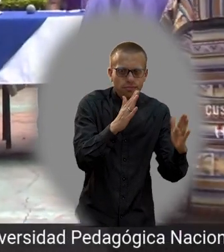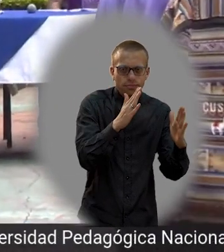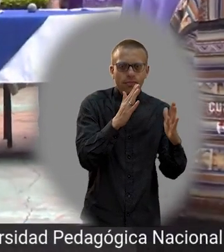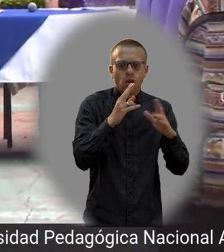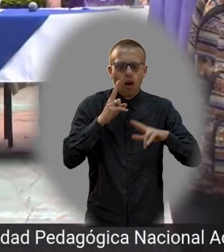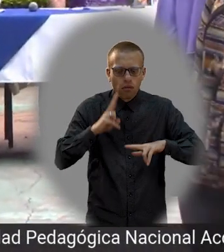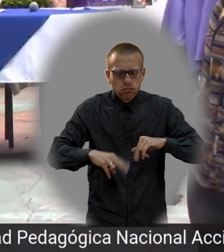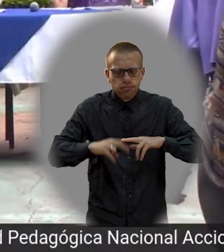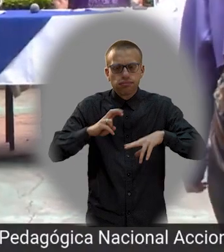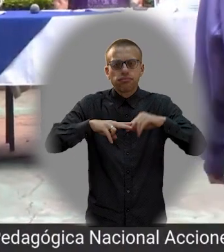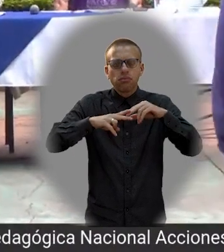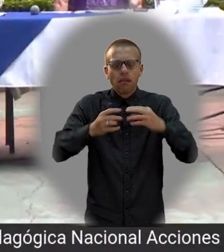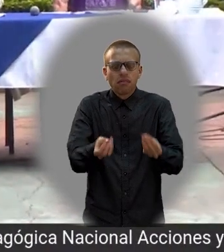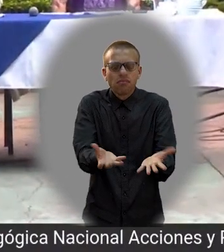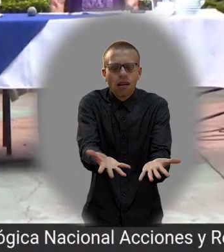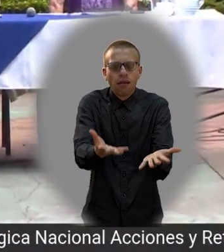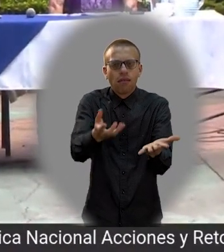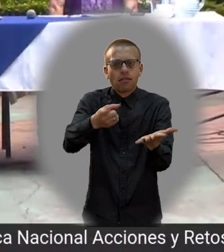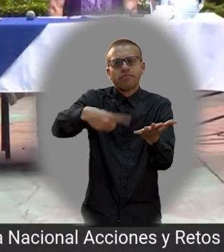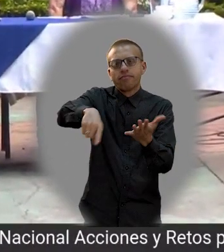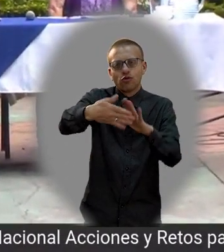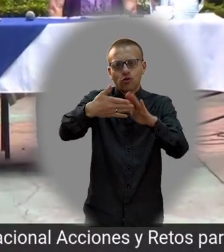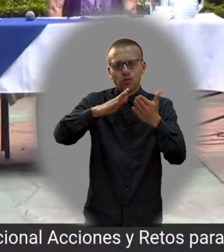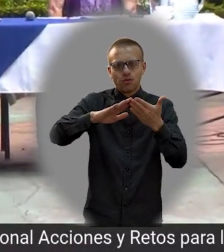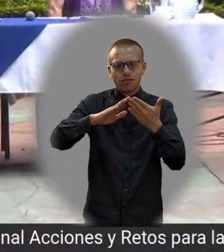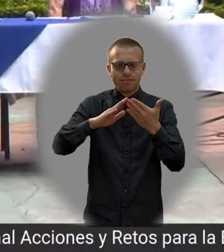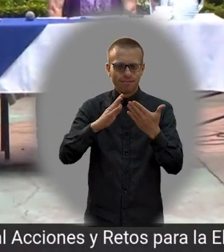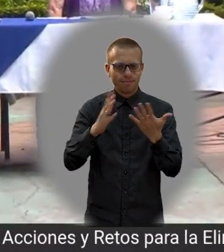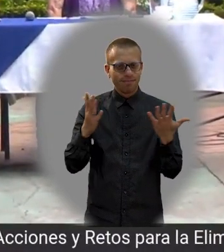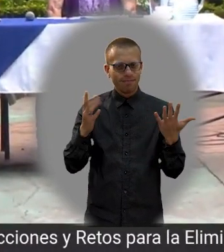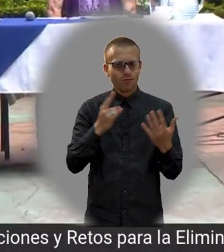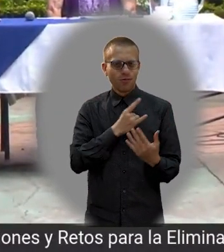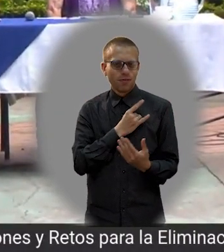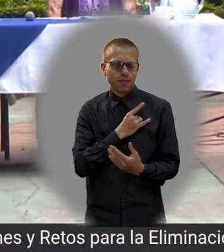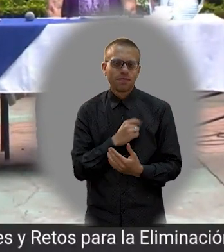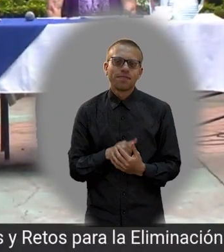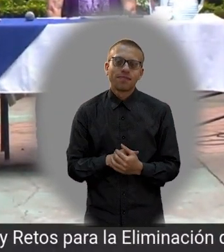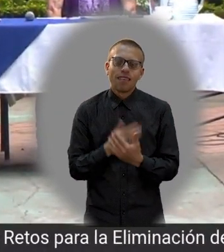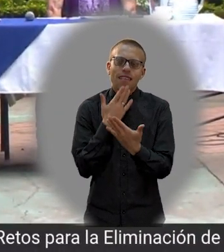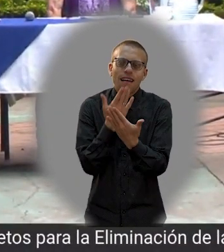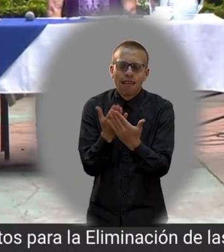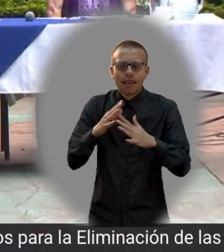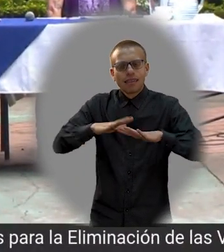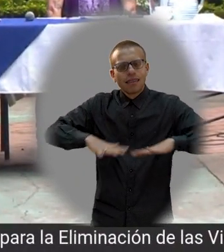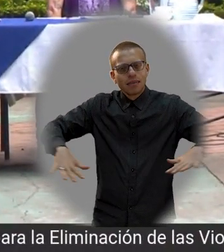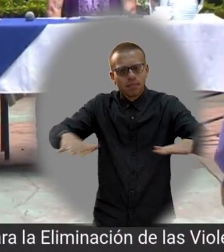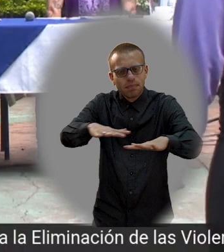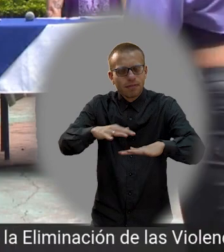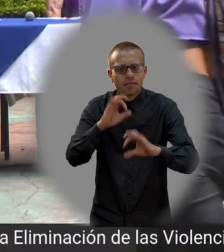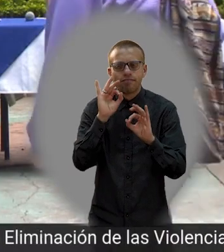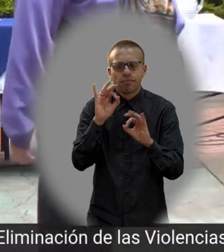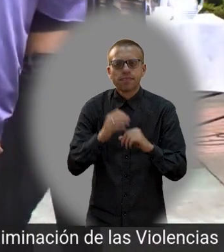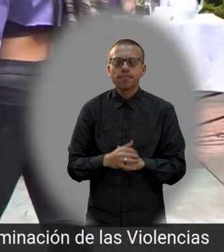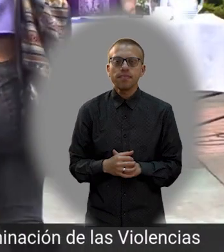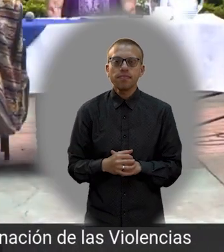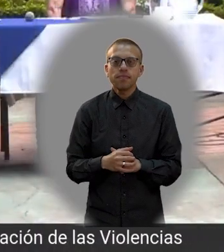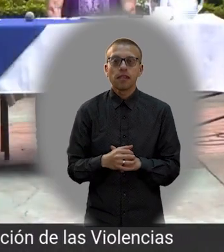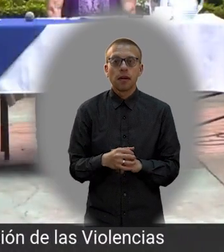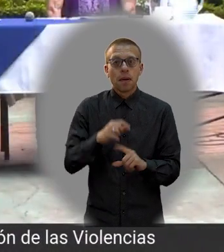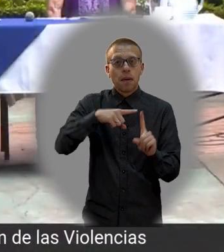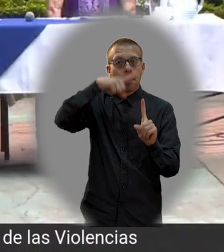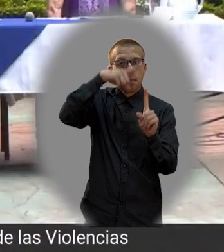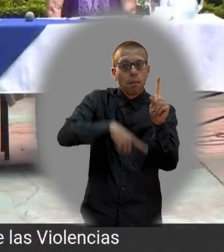la comunidad universitaria finalmente, ¿no? Entonces, agradecer este espacio. Noviembre es un mes de